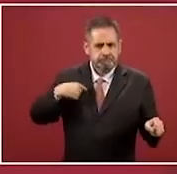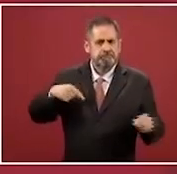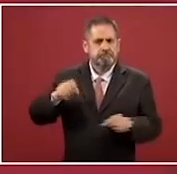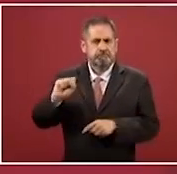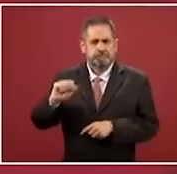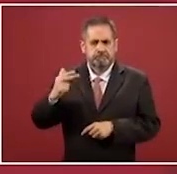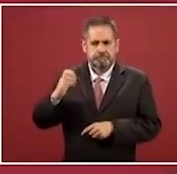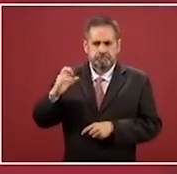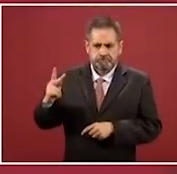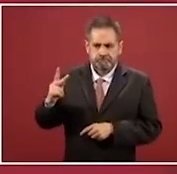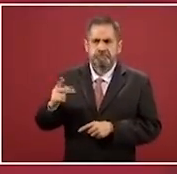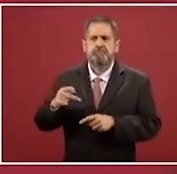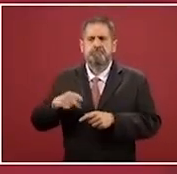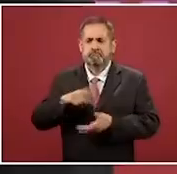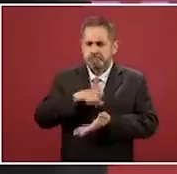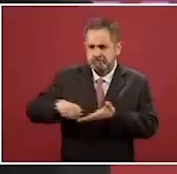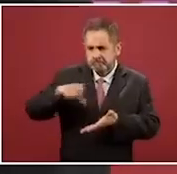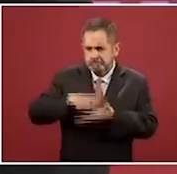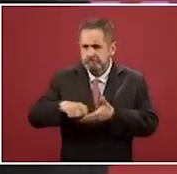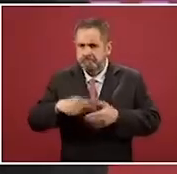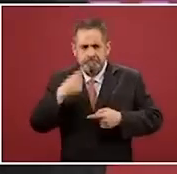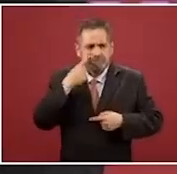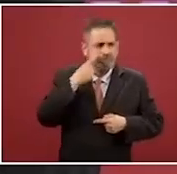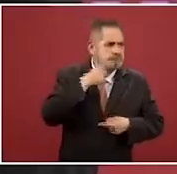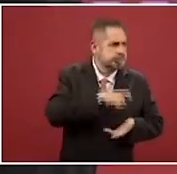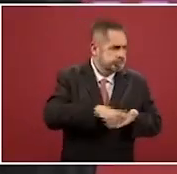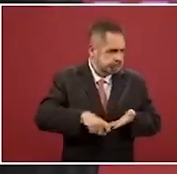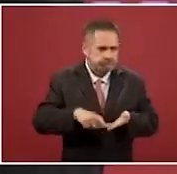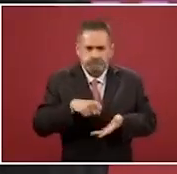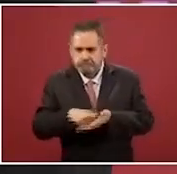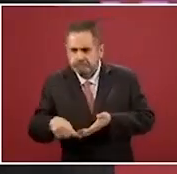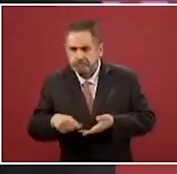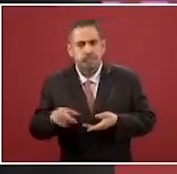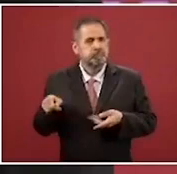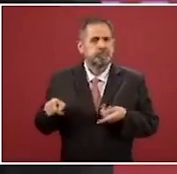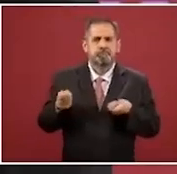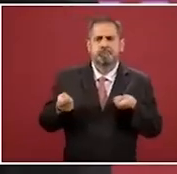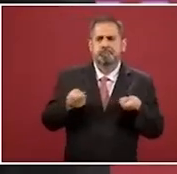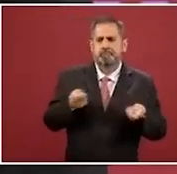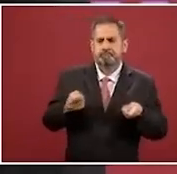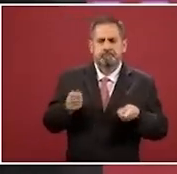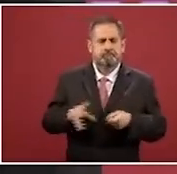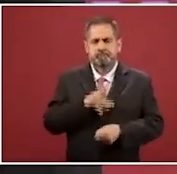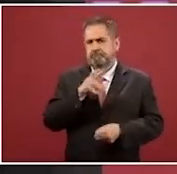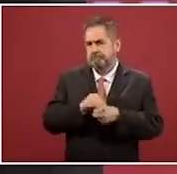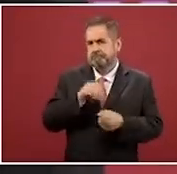importante que tiene control sobre